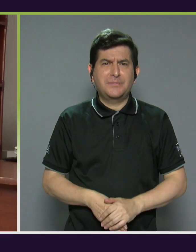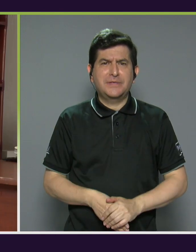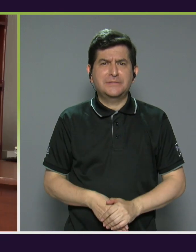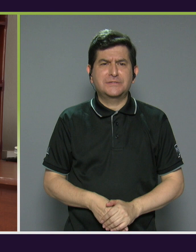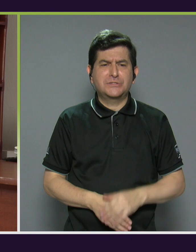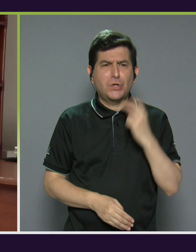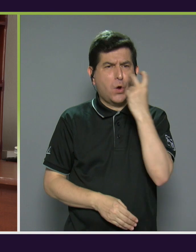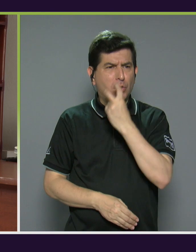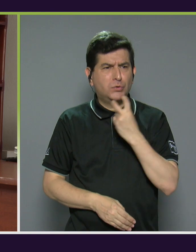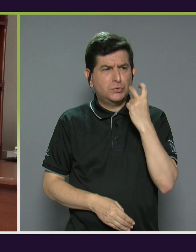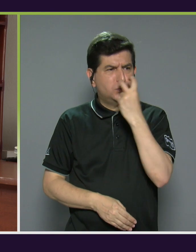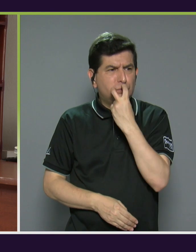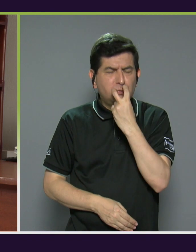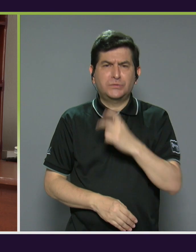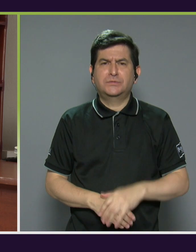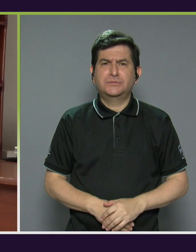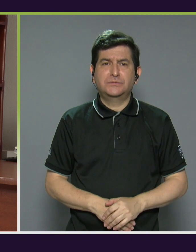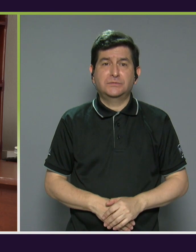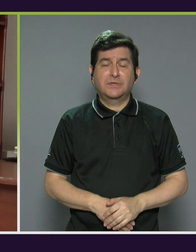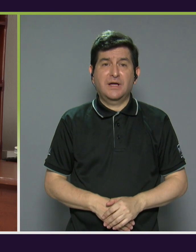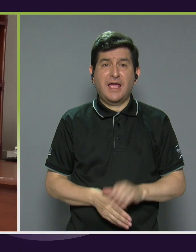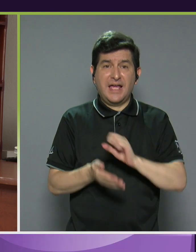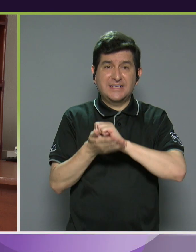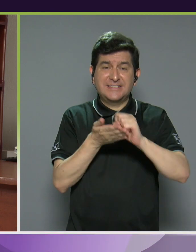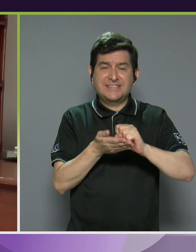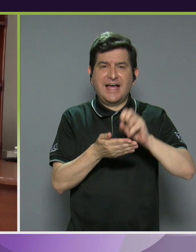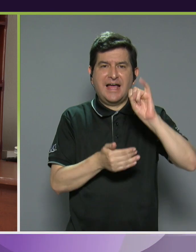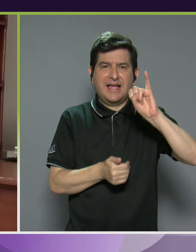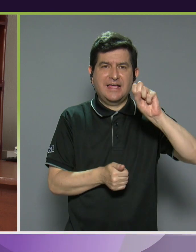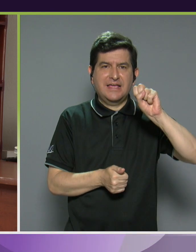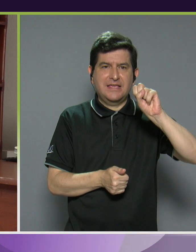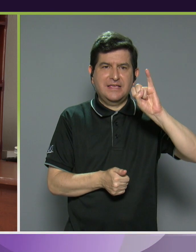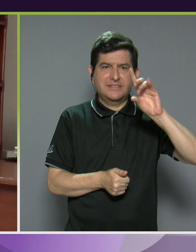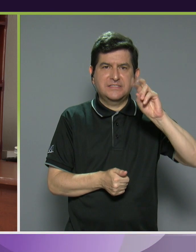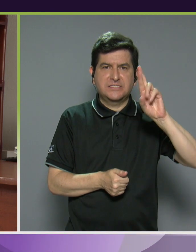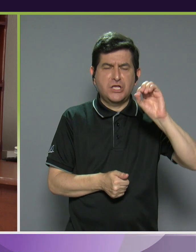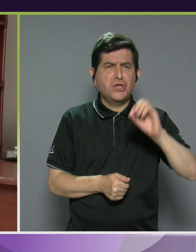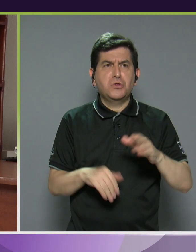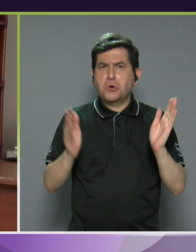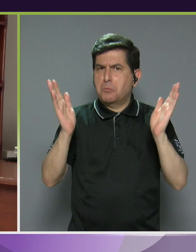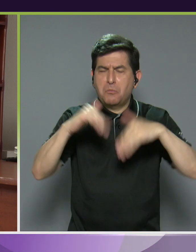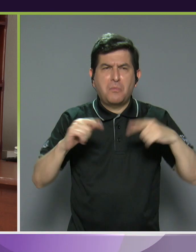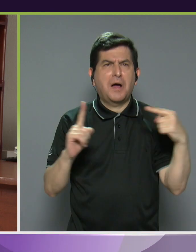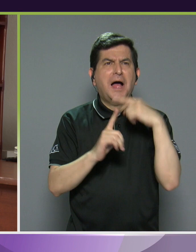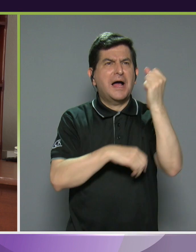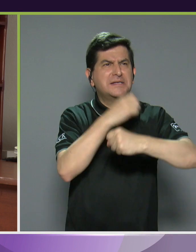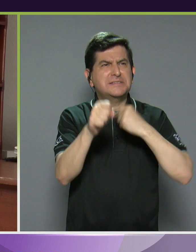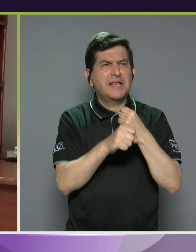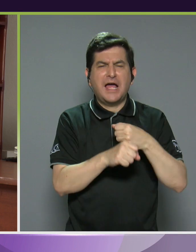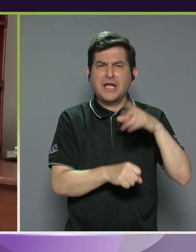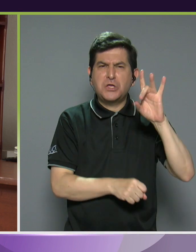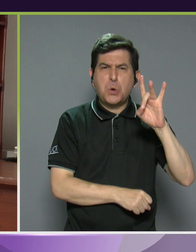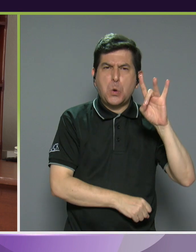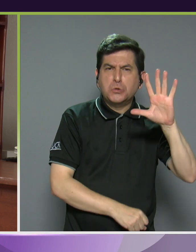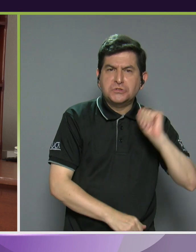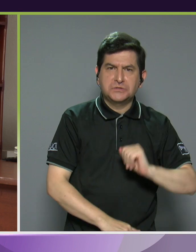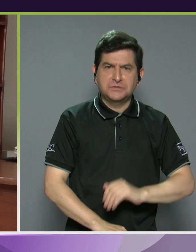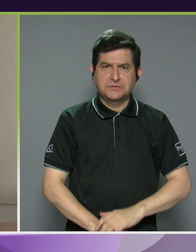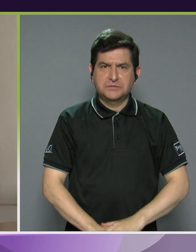del lenguaje en San Isidro no existió como hasta el año